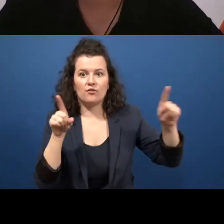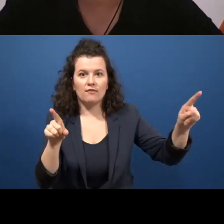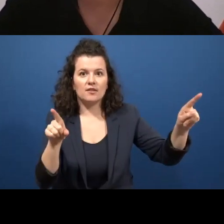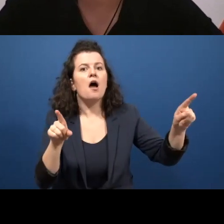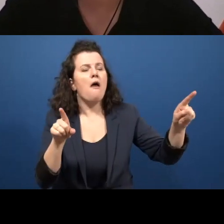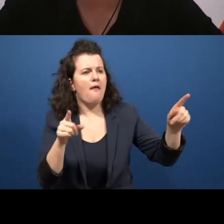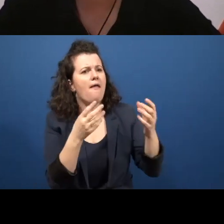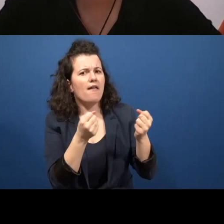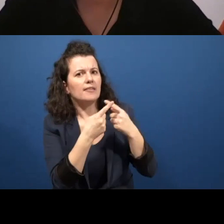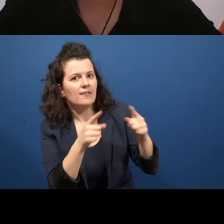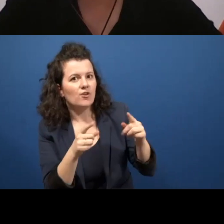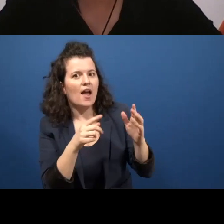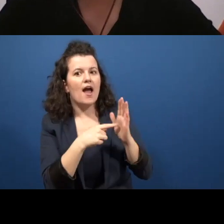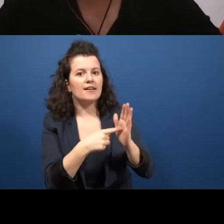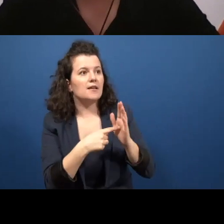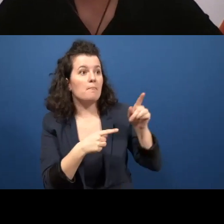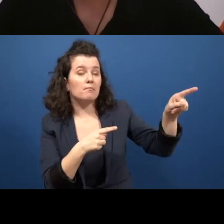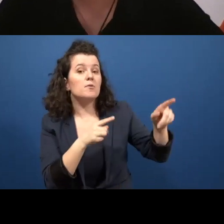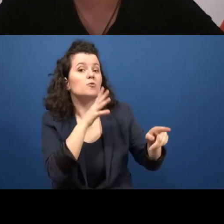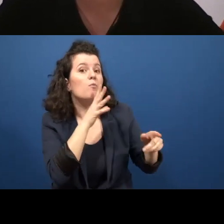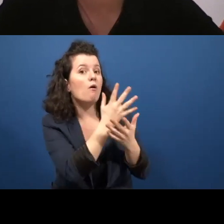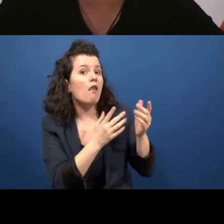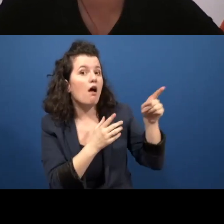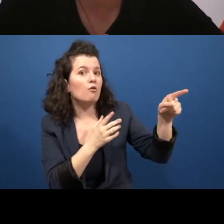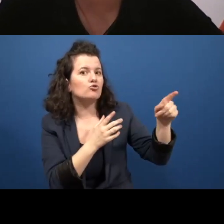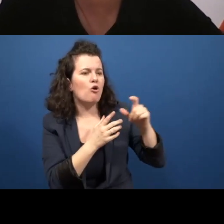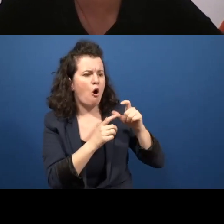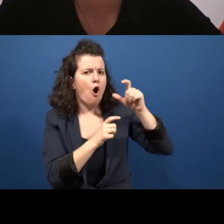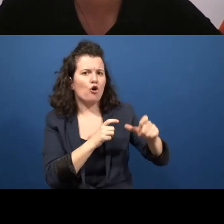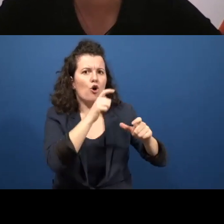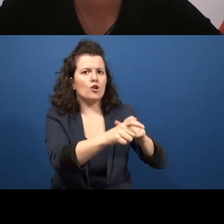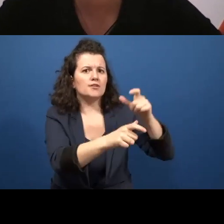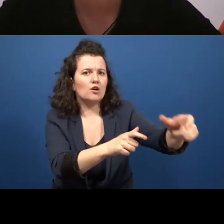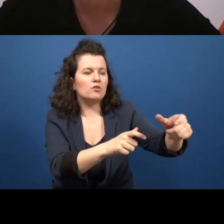de la toma de notas y la interpretación consecutiva que es